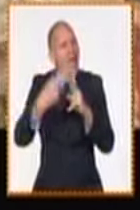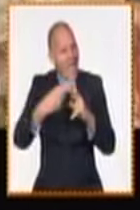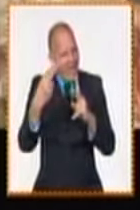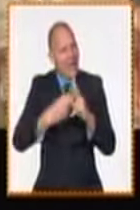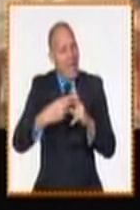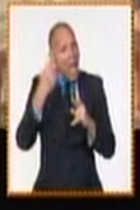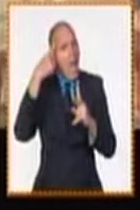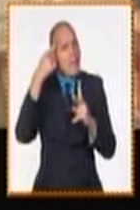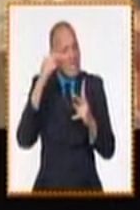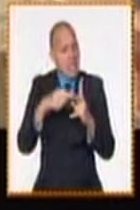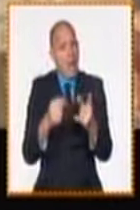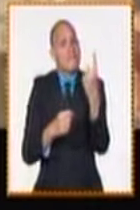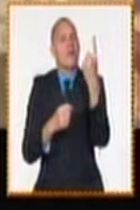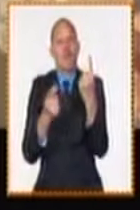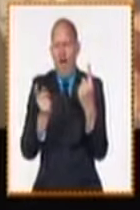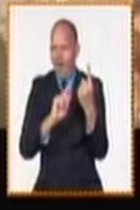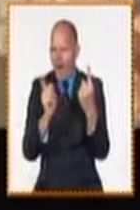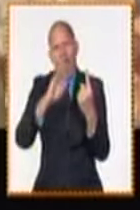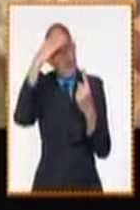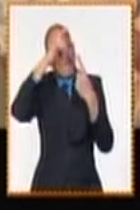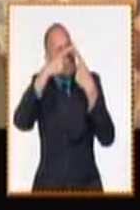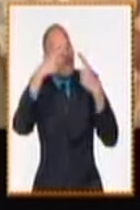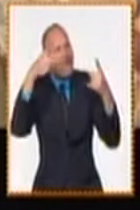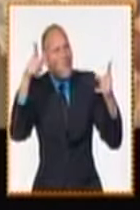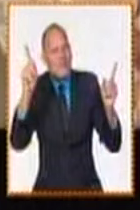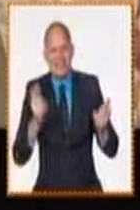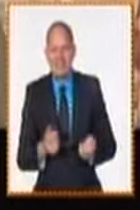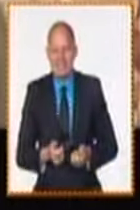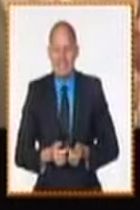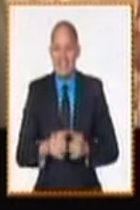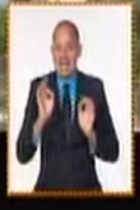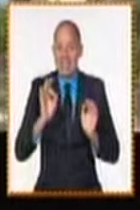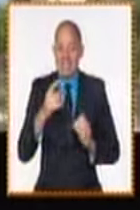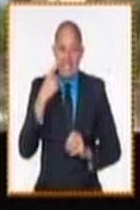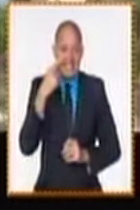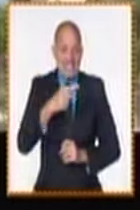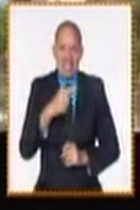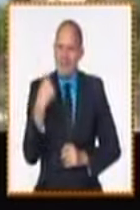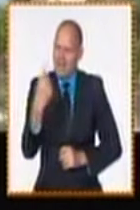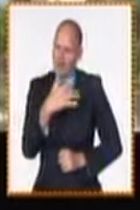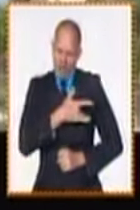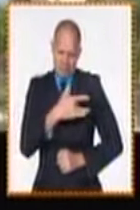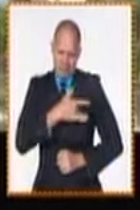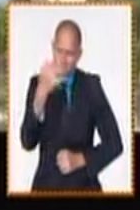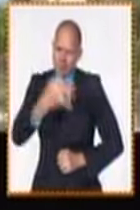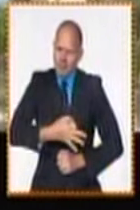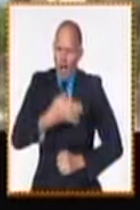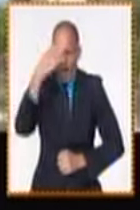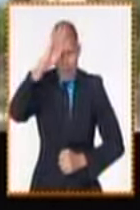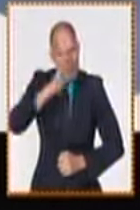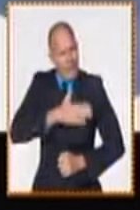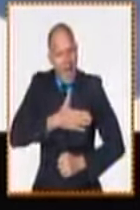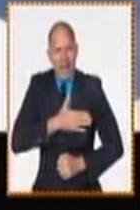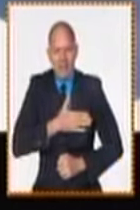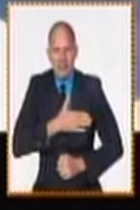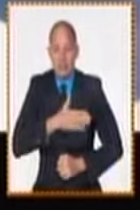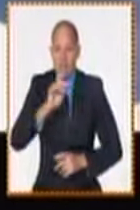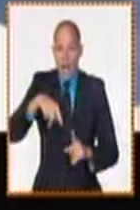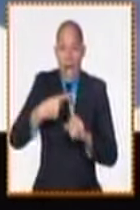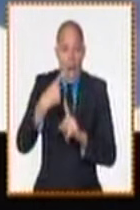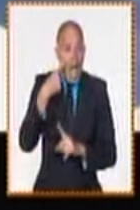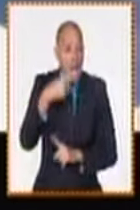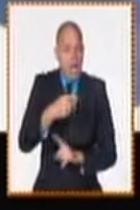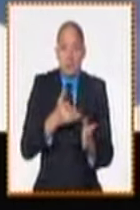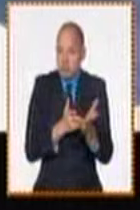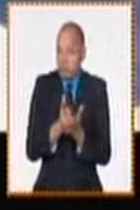porque es todo el sentir patriótico de la nación. Lo fundacional se amalgama con la cultura y el día